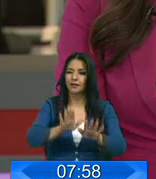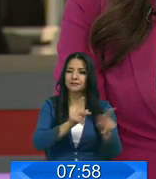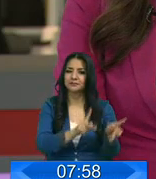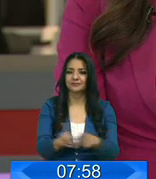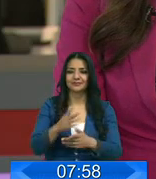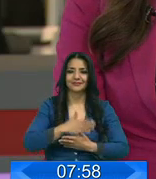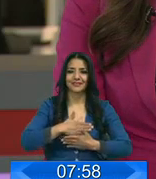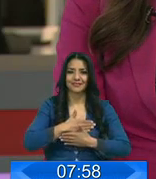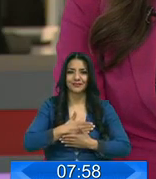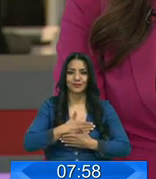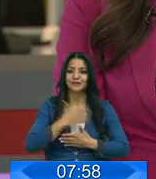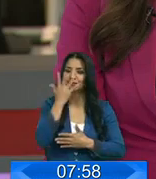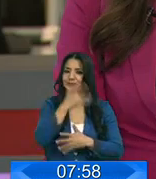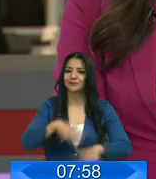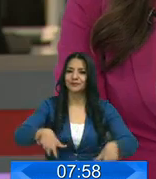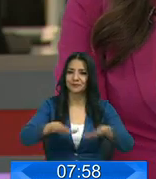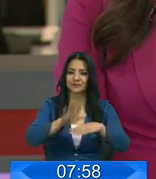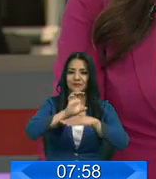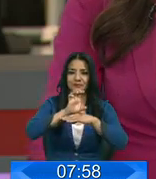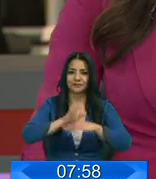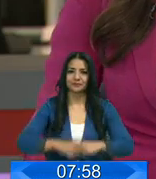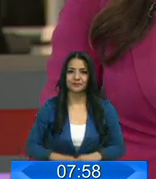disfrutar en este hermoso lugar de nuestro Ecuador.